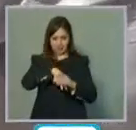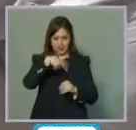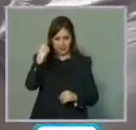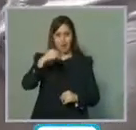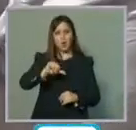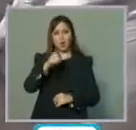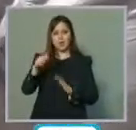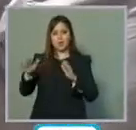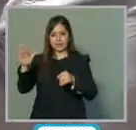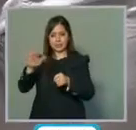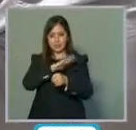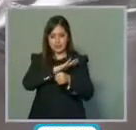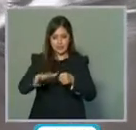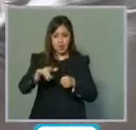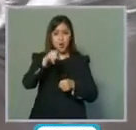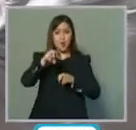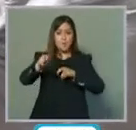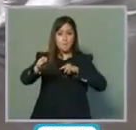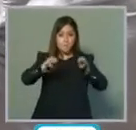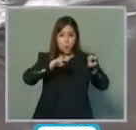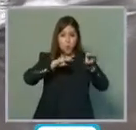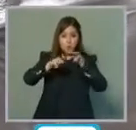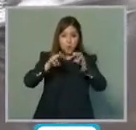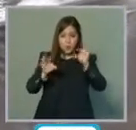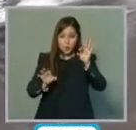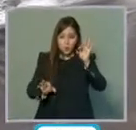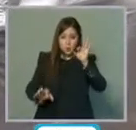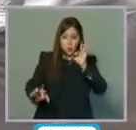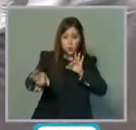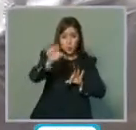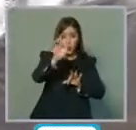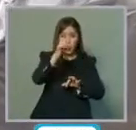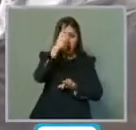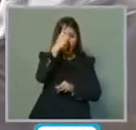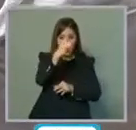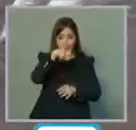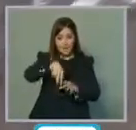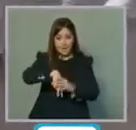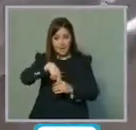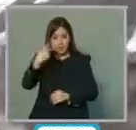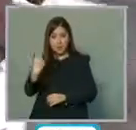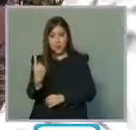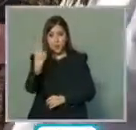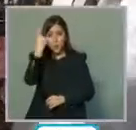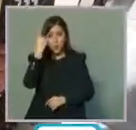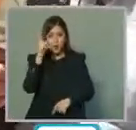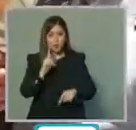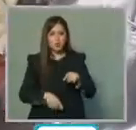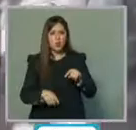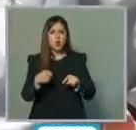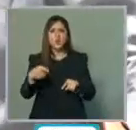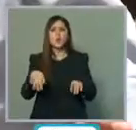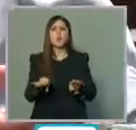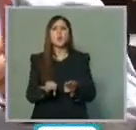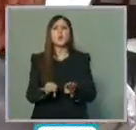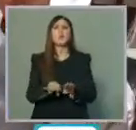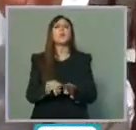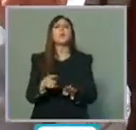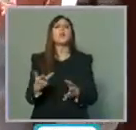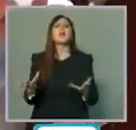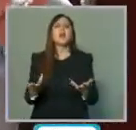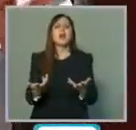una sola copa logrará que queden intercaladas una vacía y una con contenido. ¿Cómo lo lograrás, tío Alberto? A